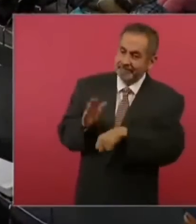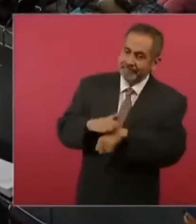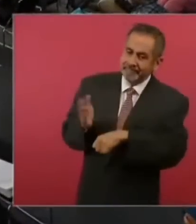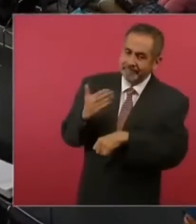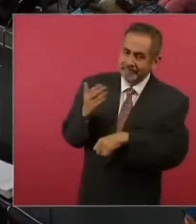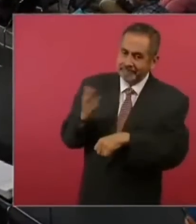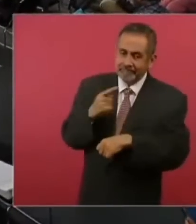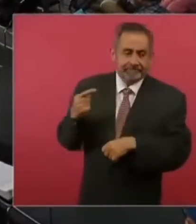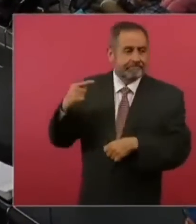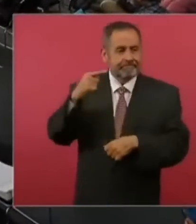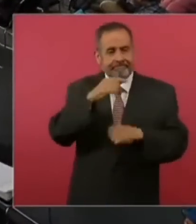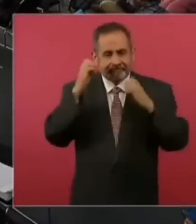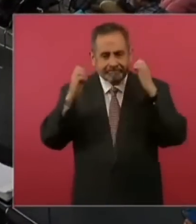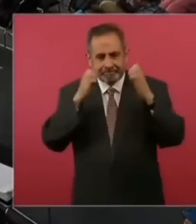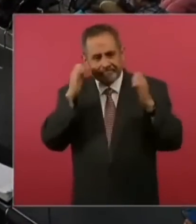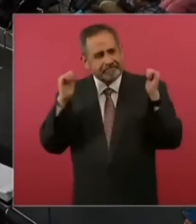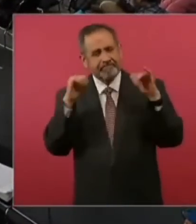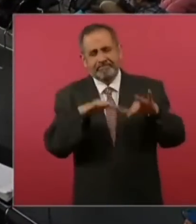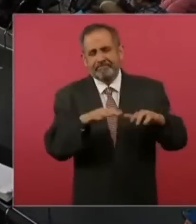para que fuera a una expo.